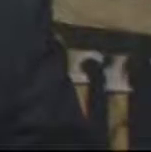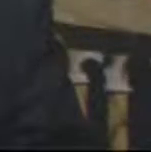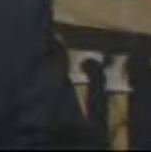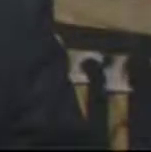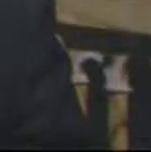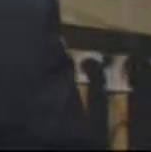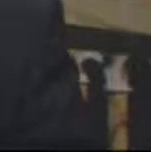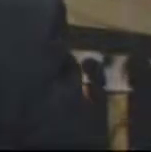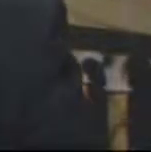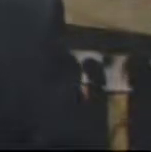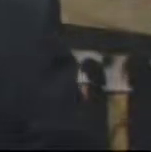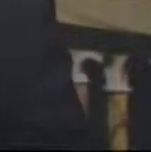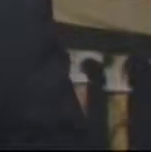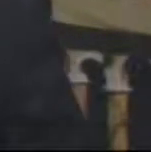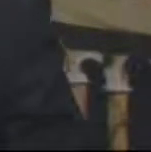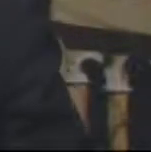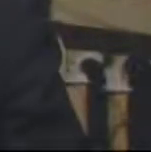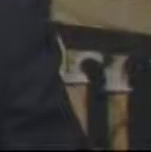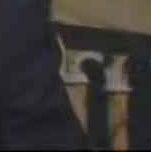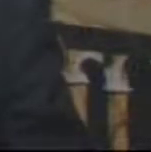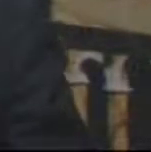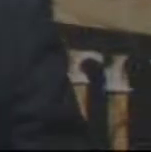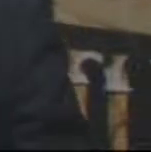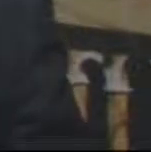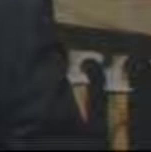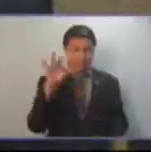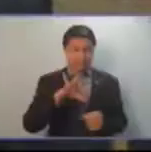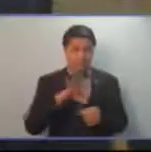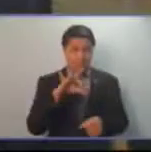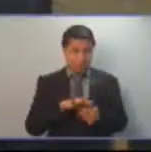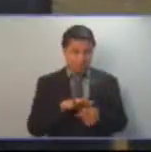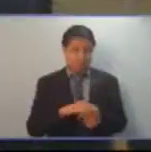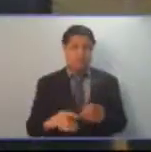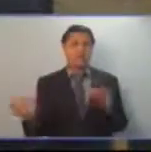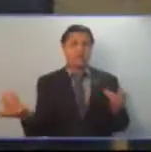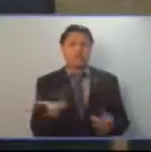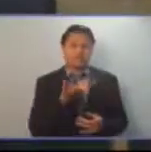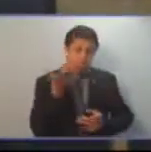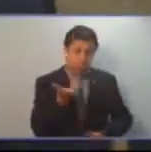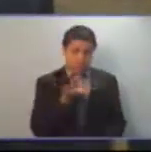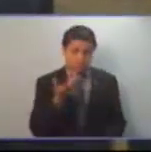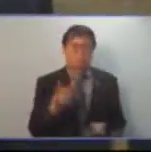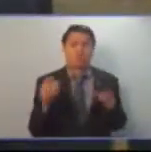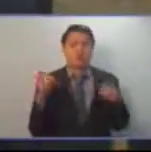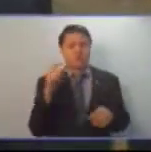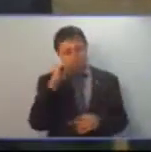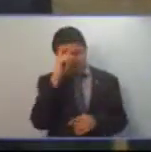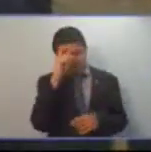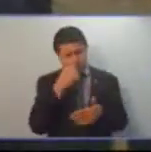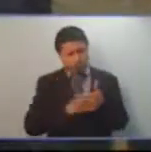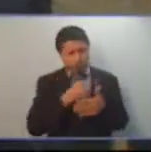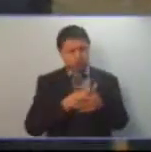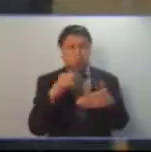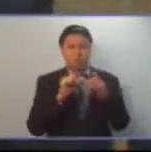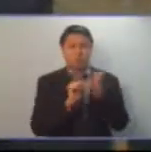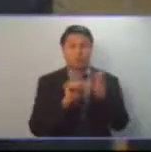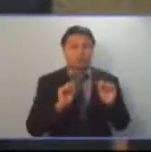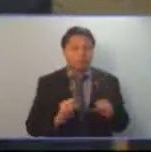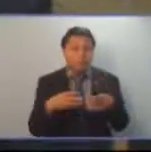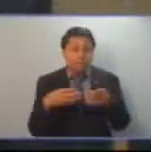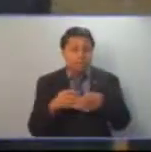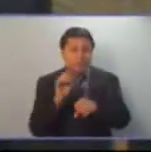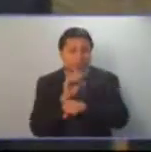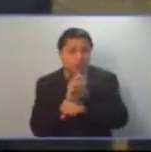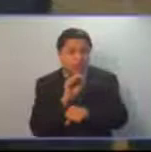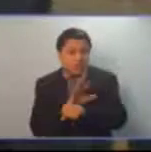Gracias por estar con Cita Electoral, un programa de la televisión legislativa y radio legislativa, un esfuerzo de la Asamblea para orientar a los